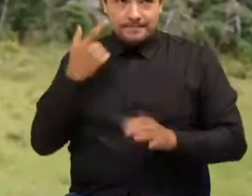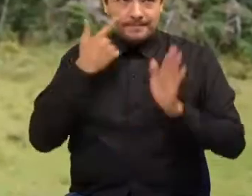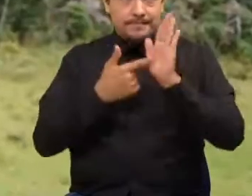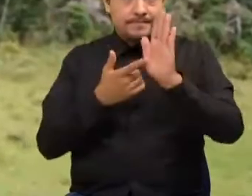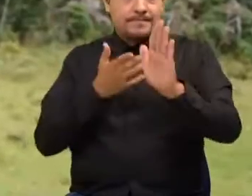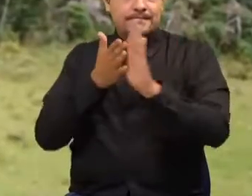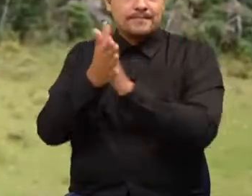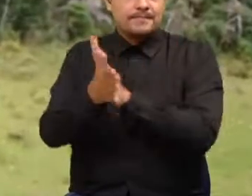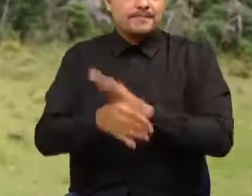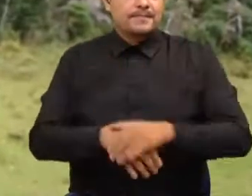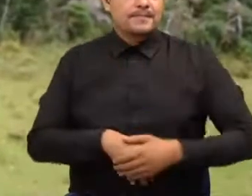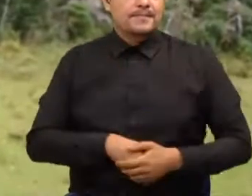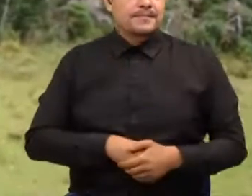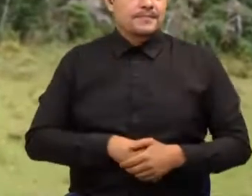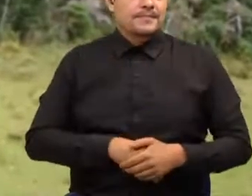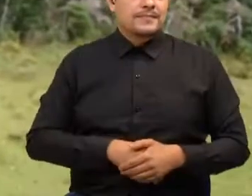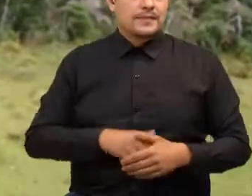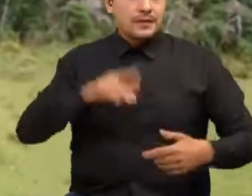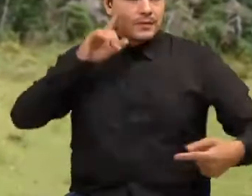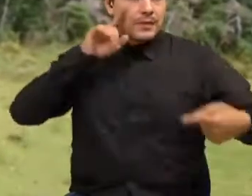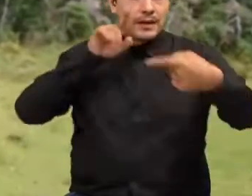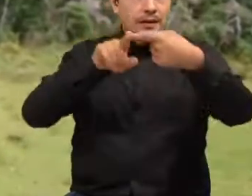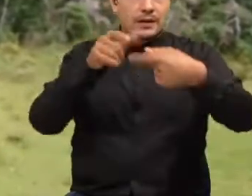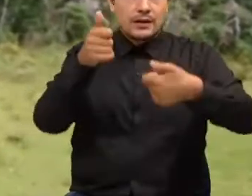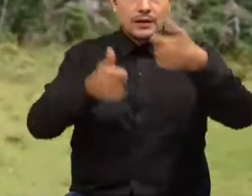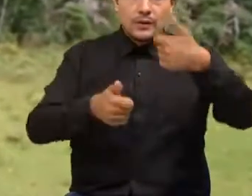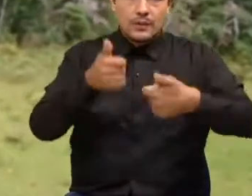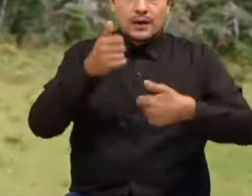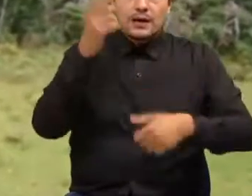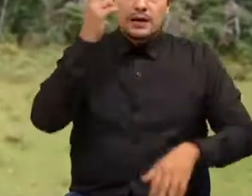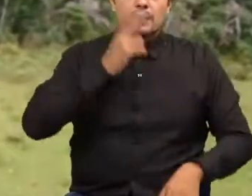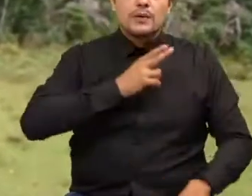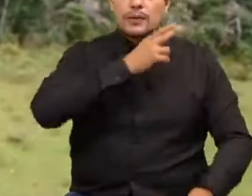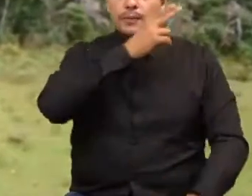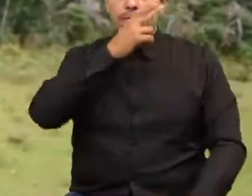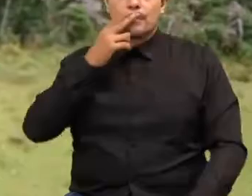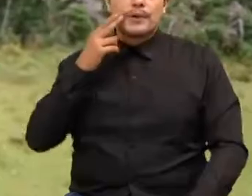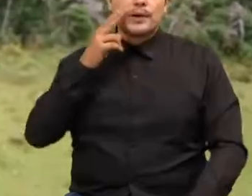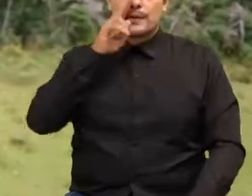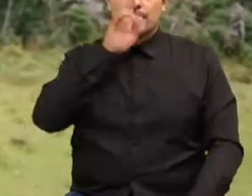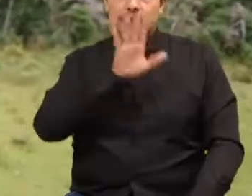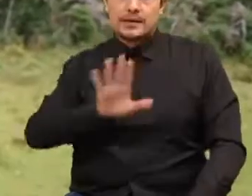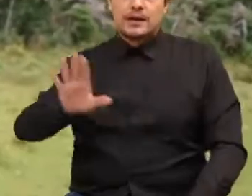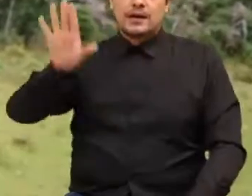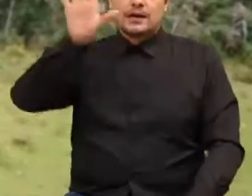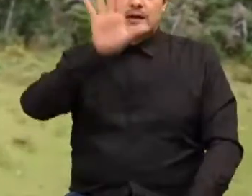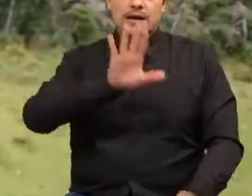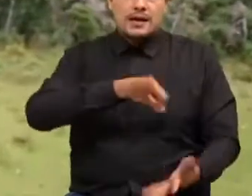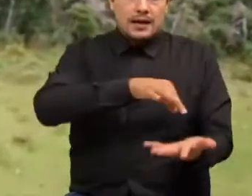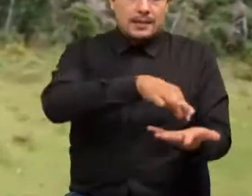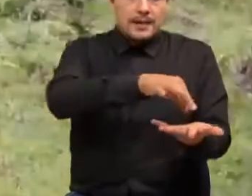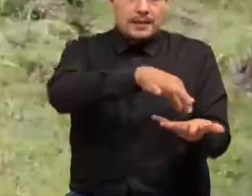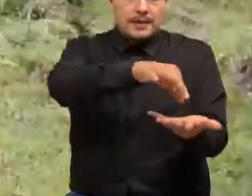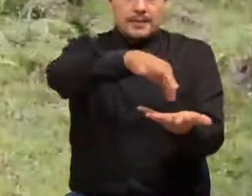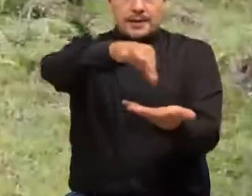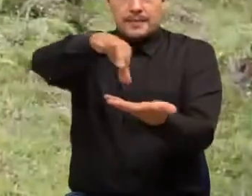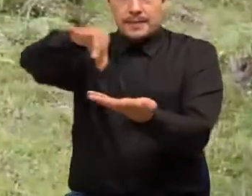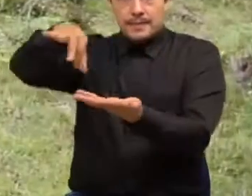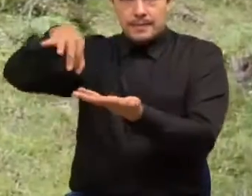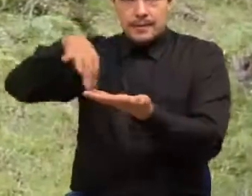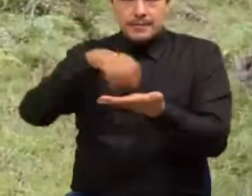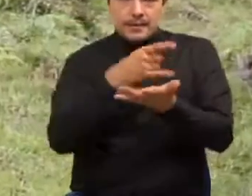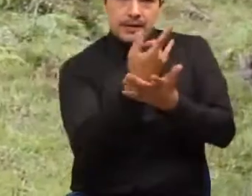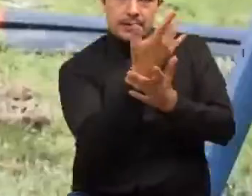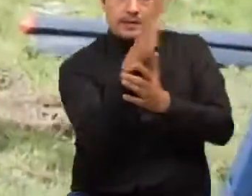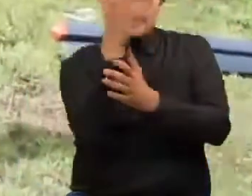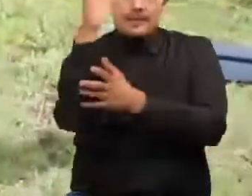propósito es el de llegar al compromiso nacional de la siembra de árboles y desde luego